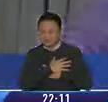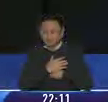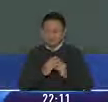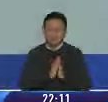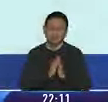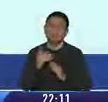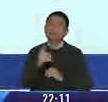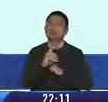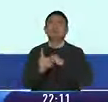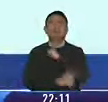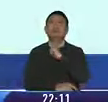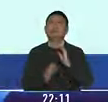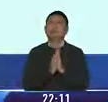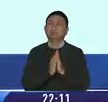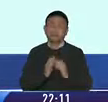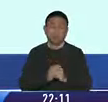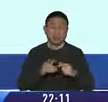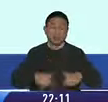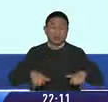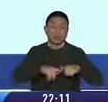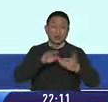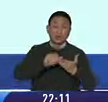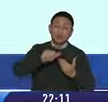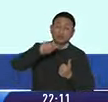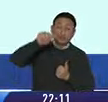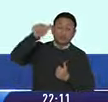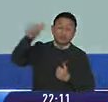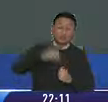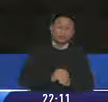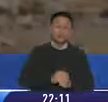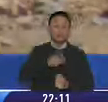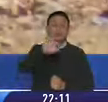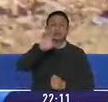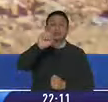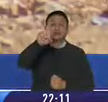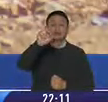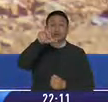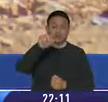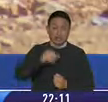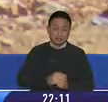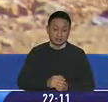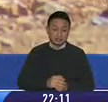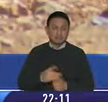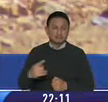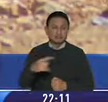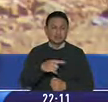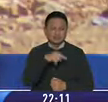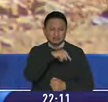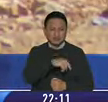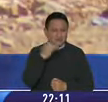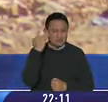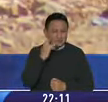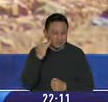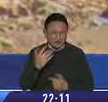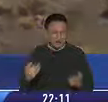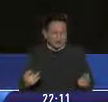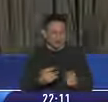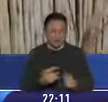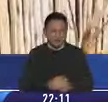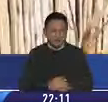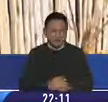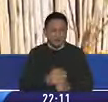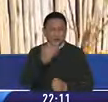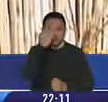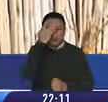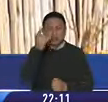justicia. En ese lugar situado en una zona alta de la Yanet Toral, todos aseguran que hay algo raro en medio de este crimen porque